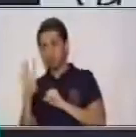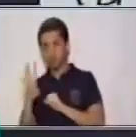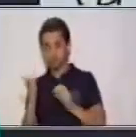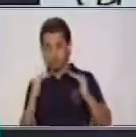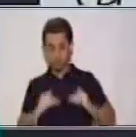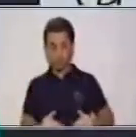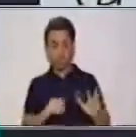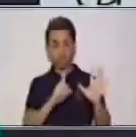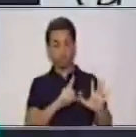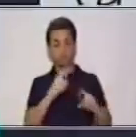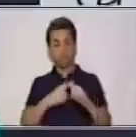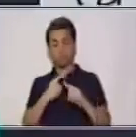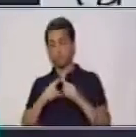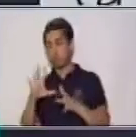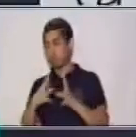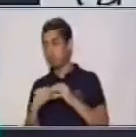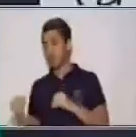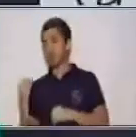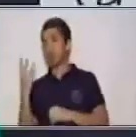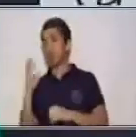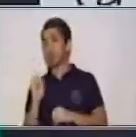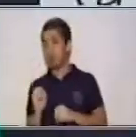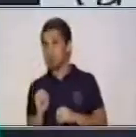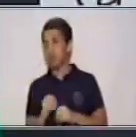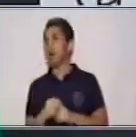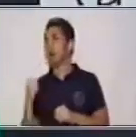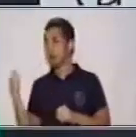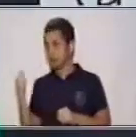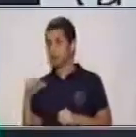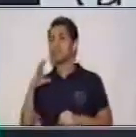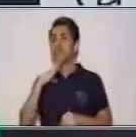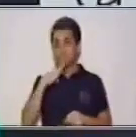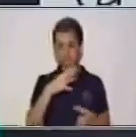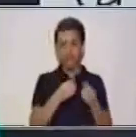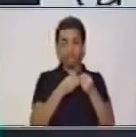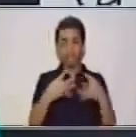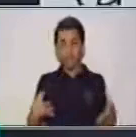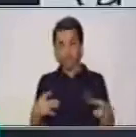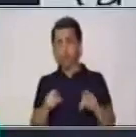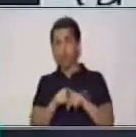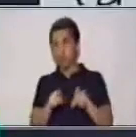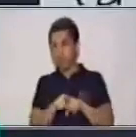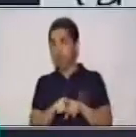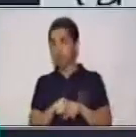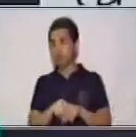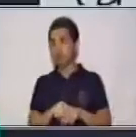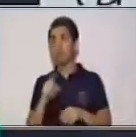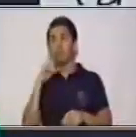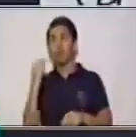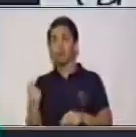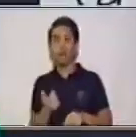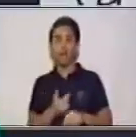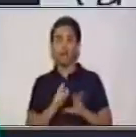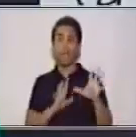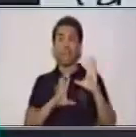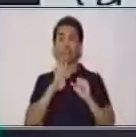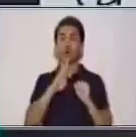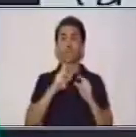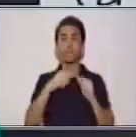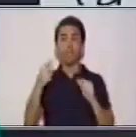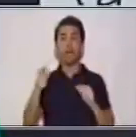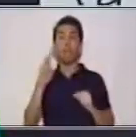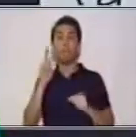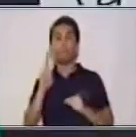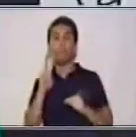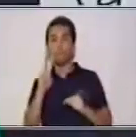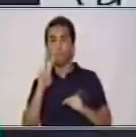5, 30. Estos sí tienen factores iguales, porque el 14 es un número par,